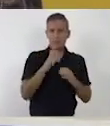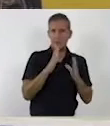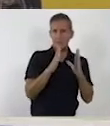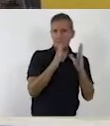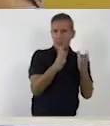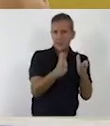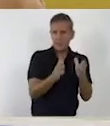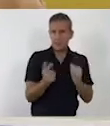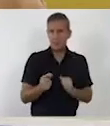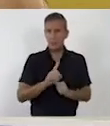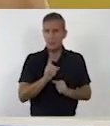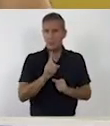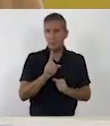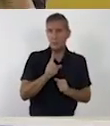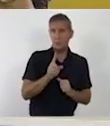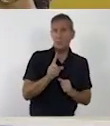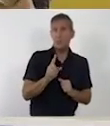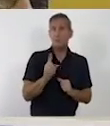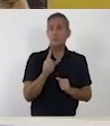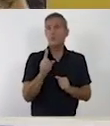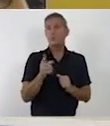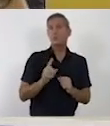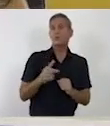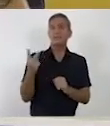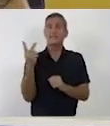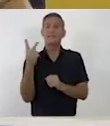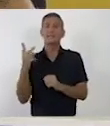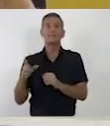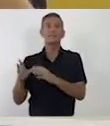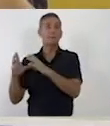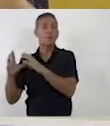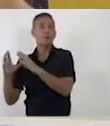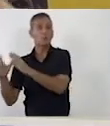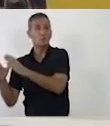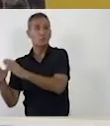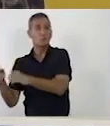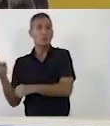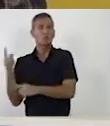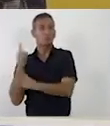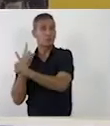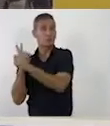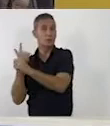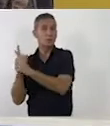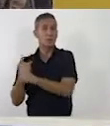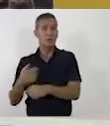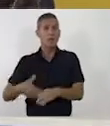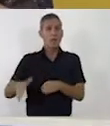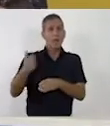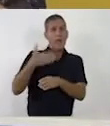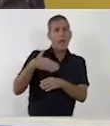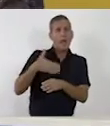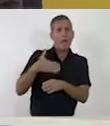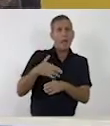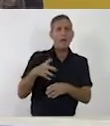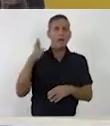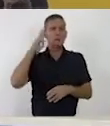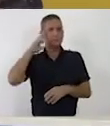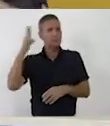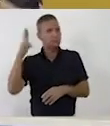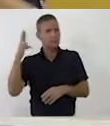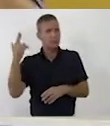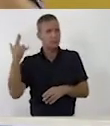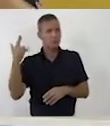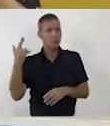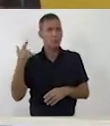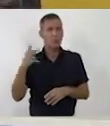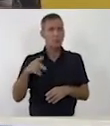esta primera parte. Yo no quiero irme al segundo momento del encuentro sin antes recomendarles. Fíjense, ustedes saben que por estos días las redes